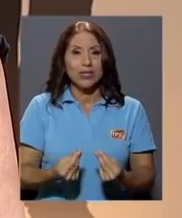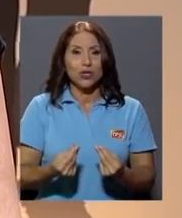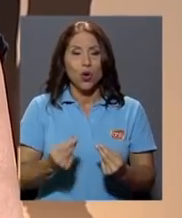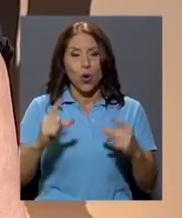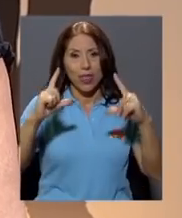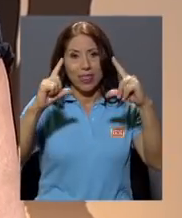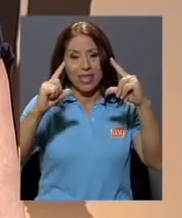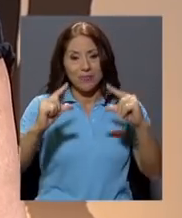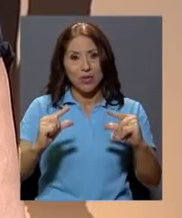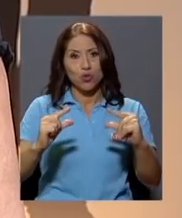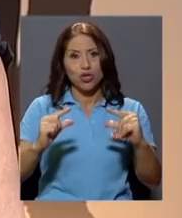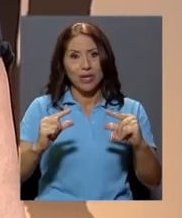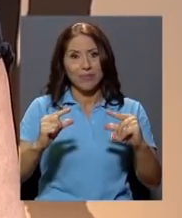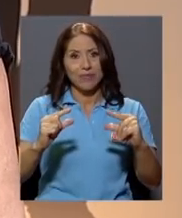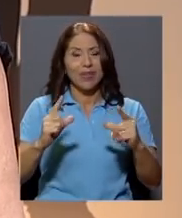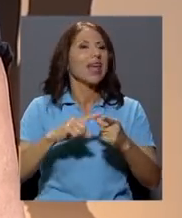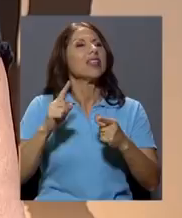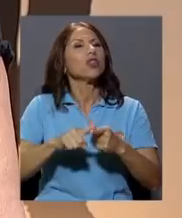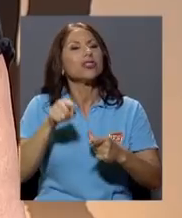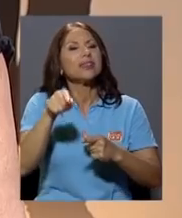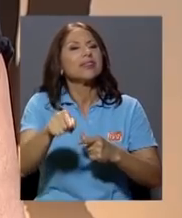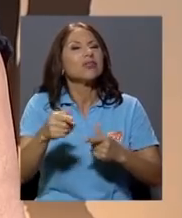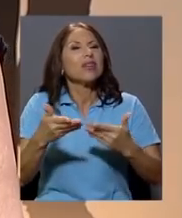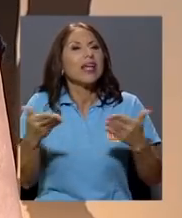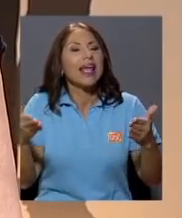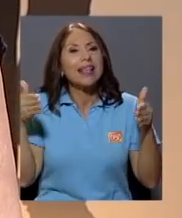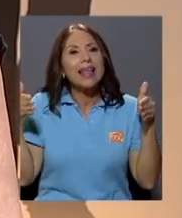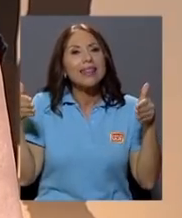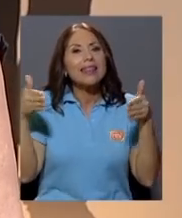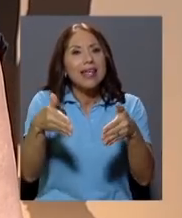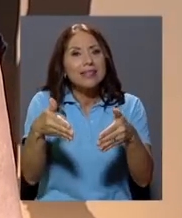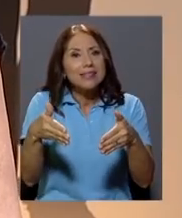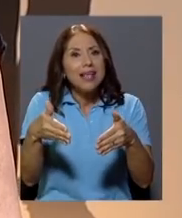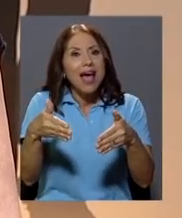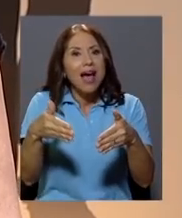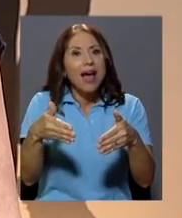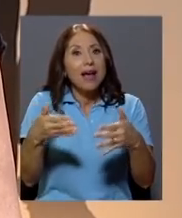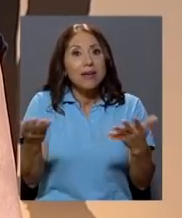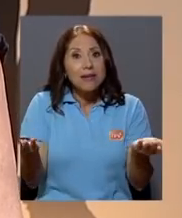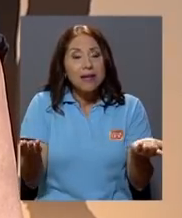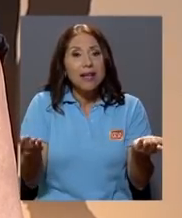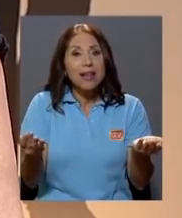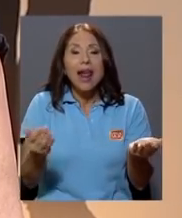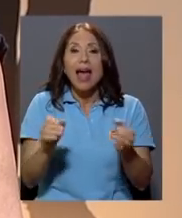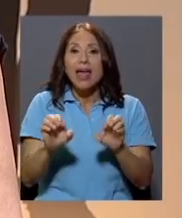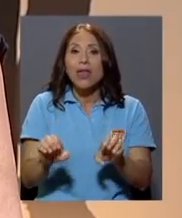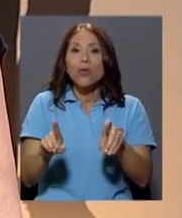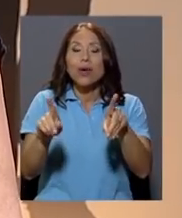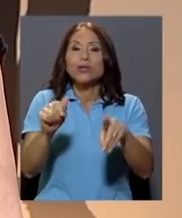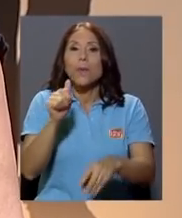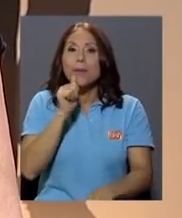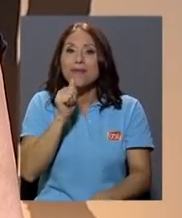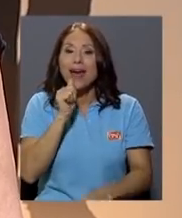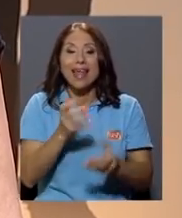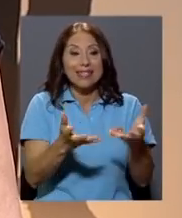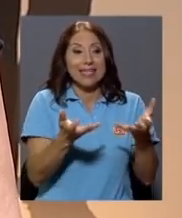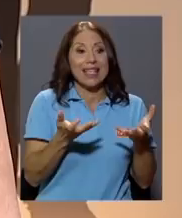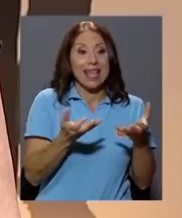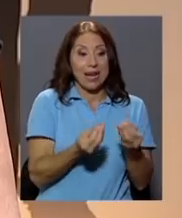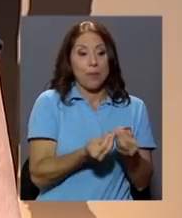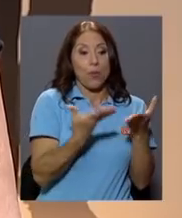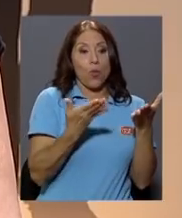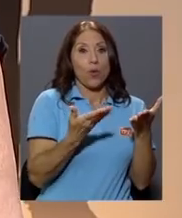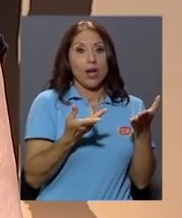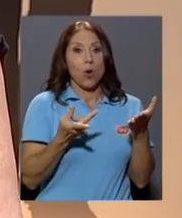disminuye. ¿Qué es la tendencia? La claridad, la educación privada. La tendencia de esto es menos inversión